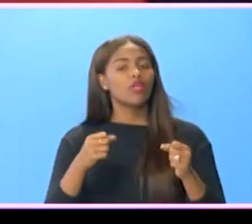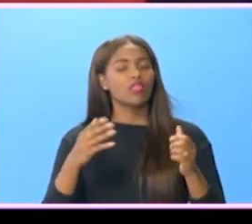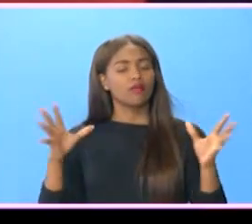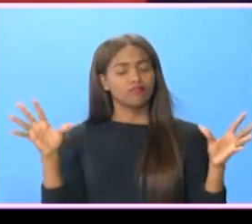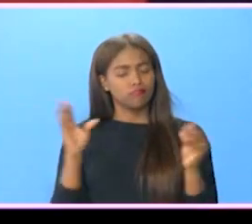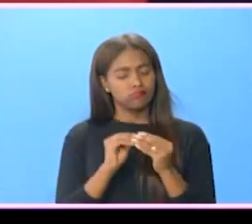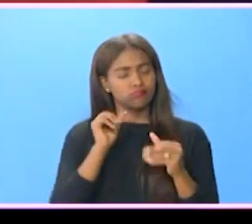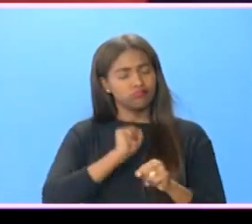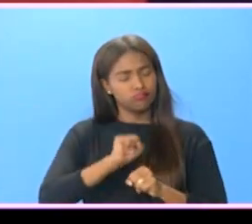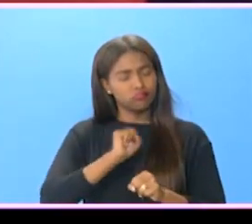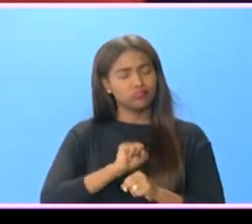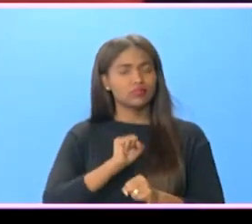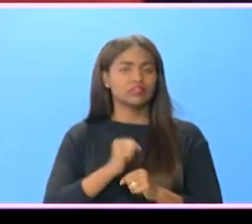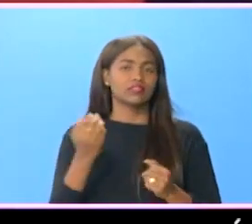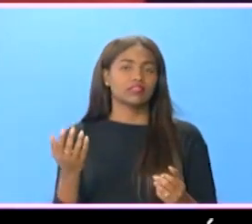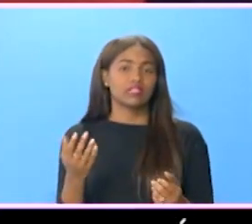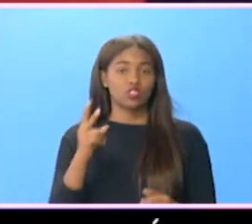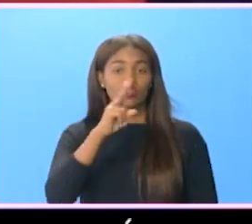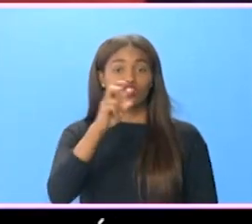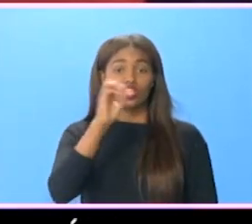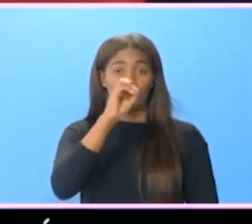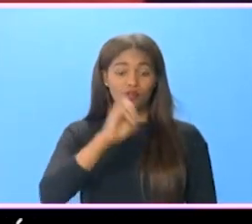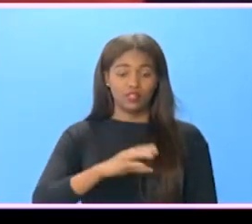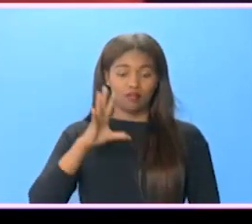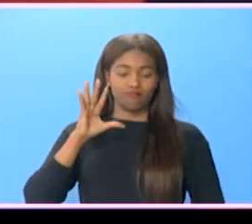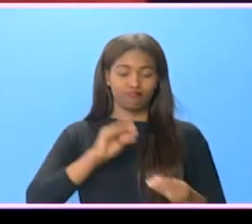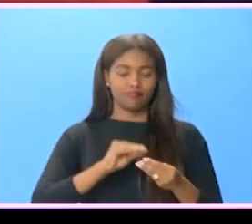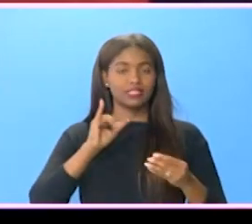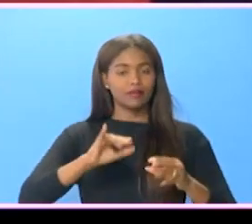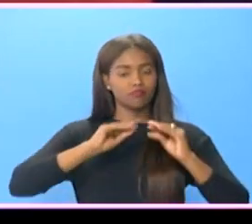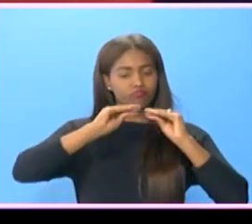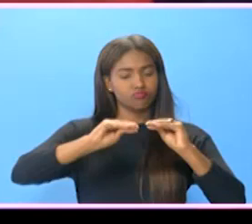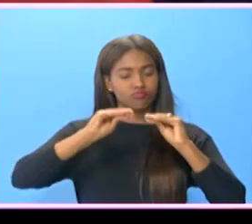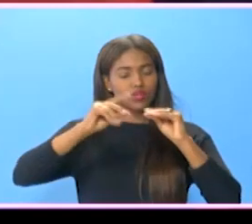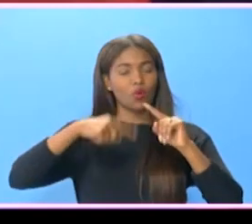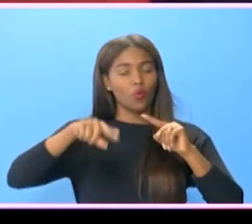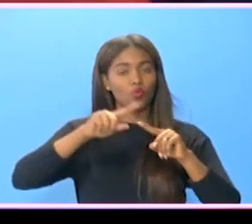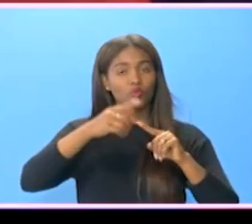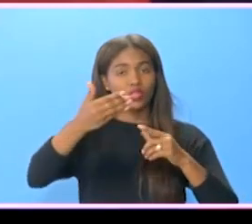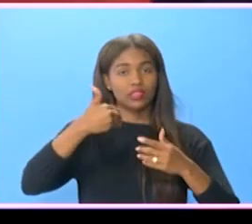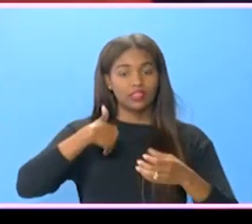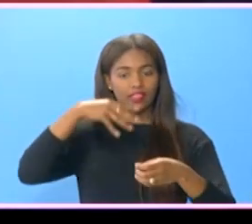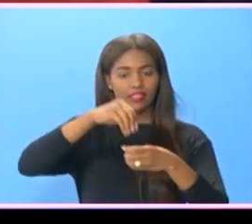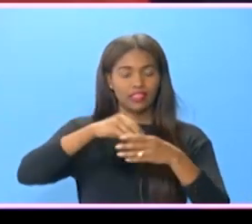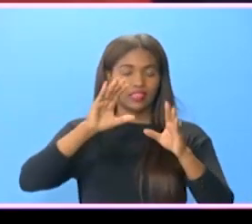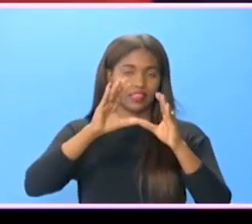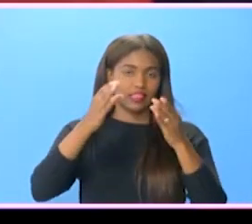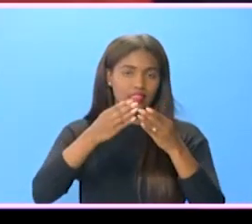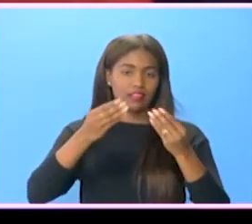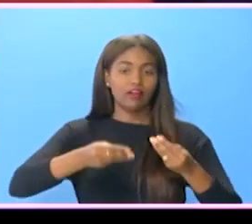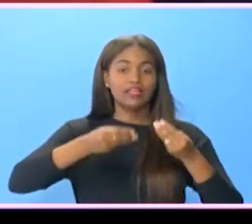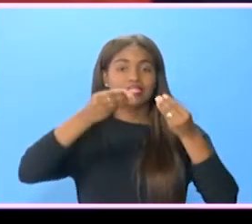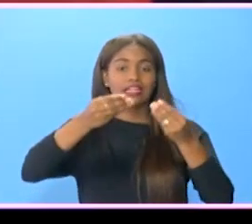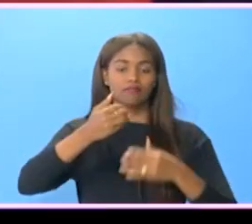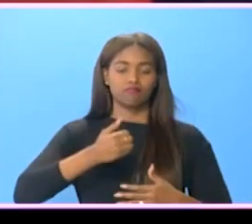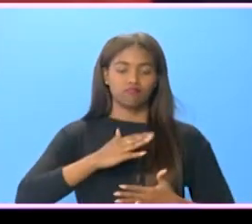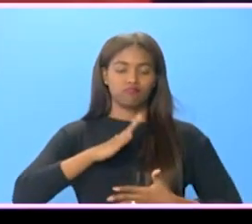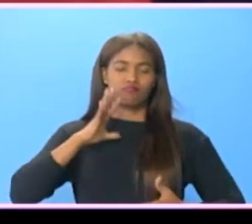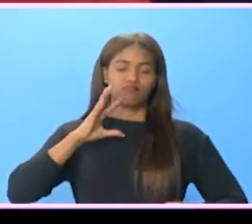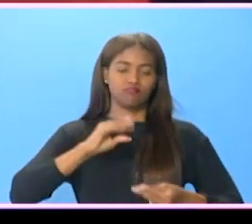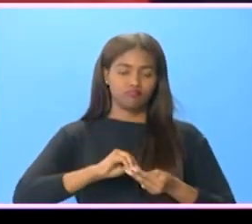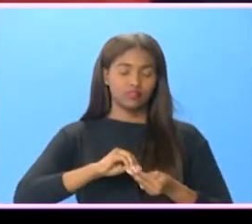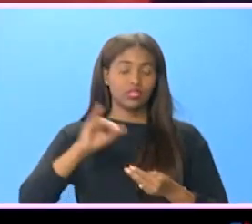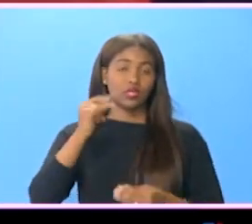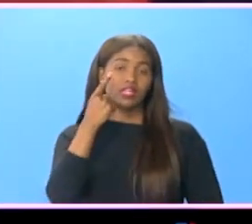todo, el 200% es que hay que dar cuando tú estás dentro de las aulas, entregarte. Y como